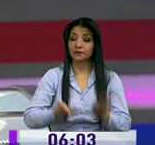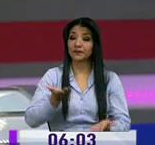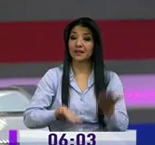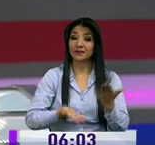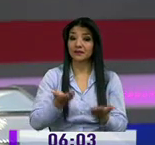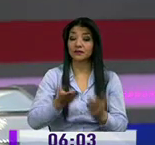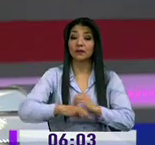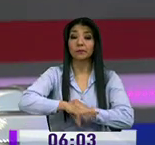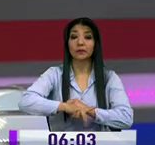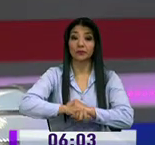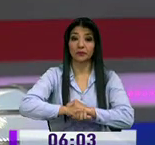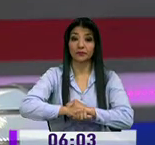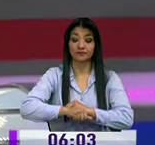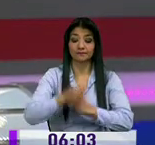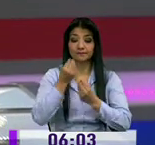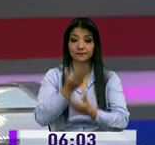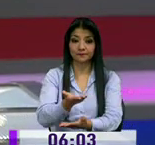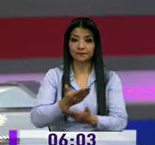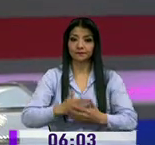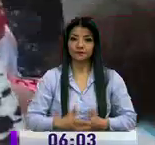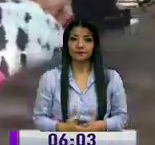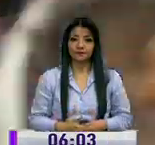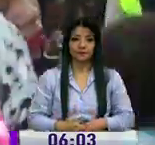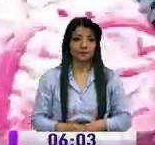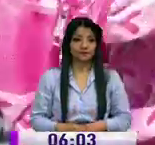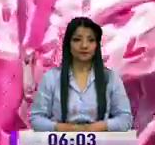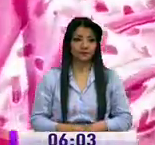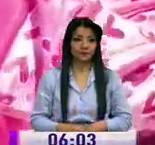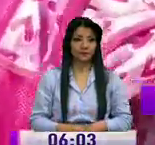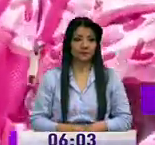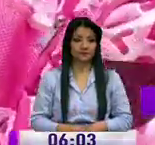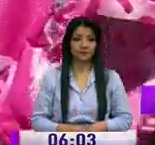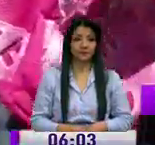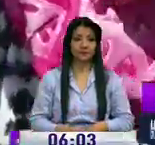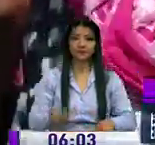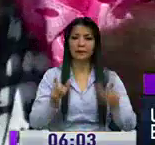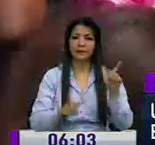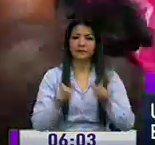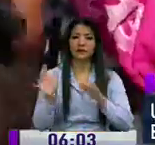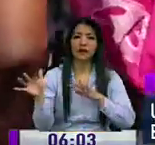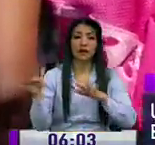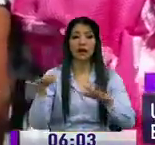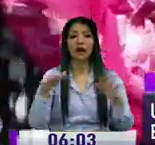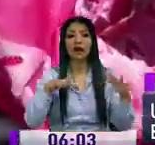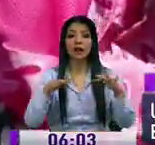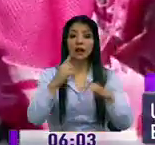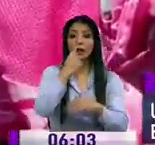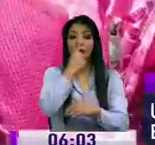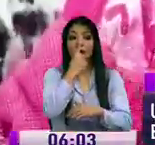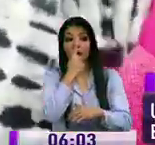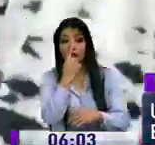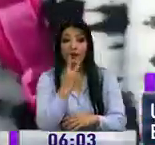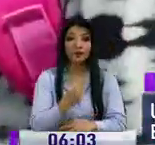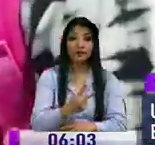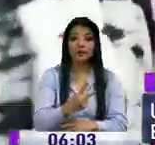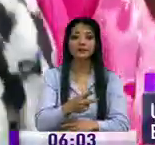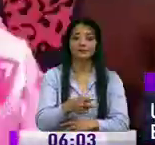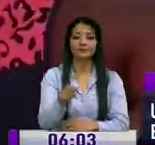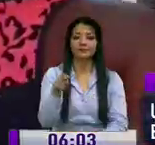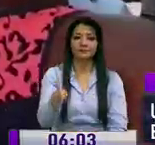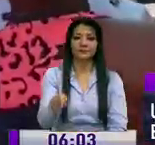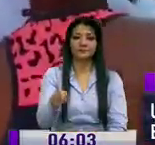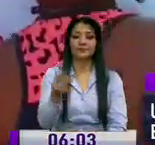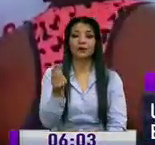un robo frustrado. Le contamos. En medio de una multitud que se acercó a ver qué ocurría, quedó tendido el cuerpo inerte de Leonardo,